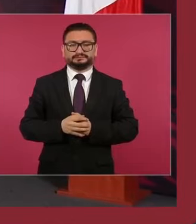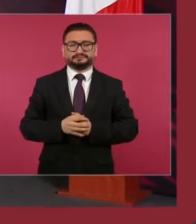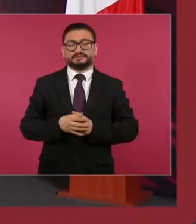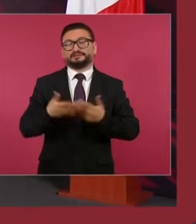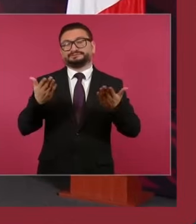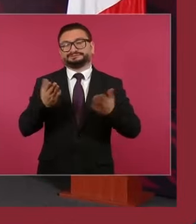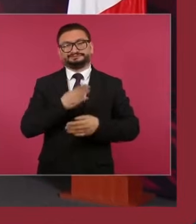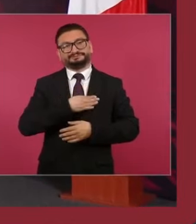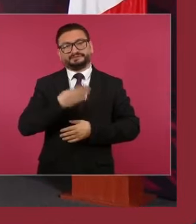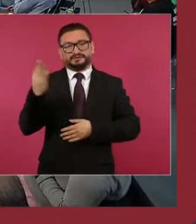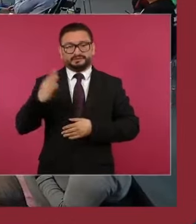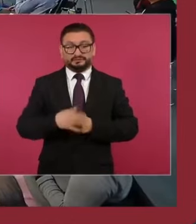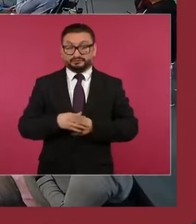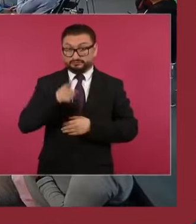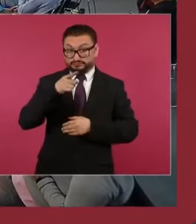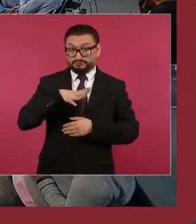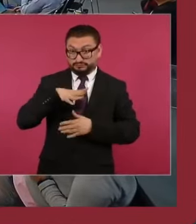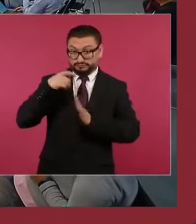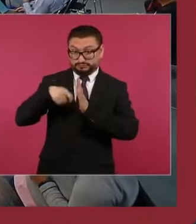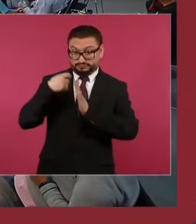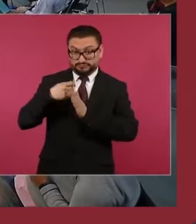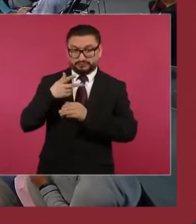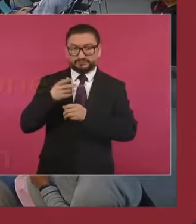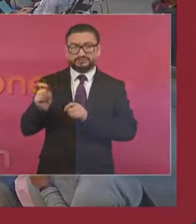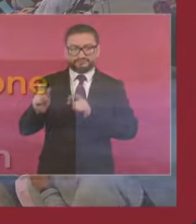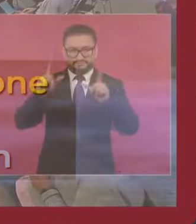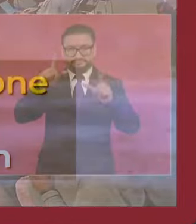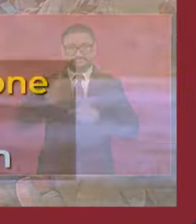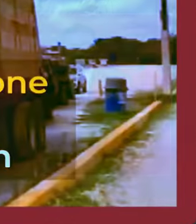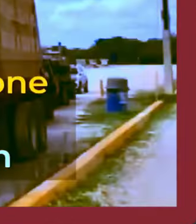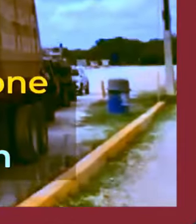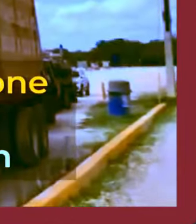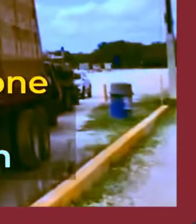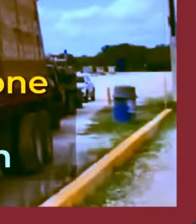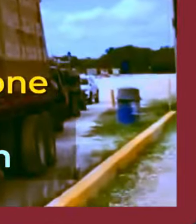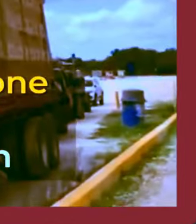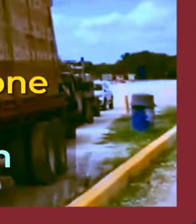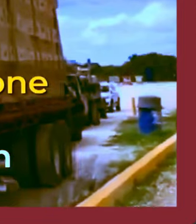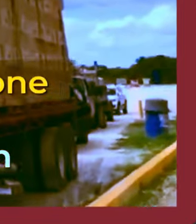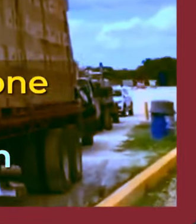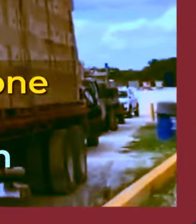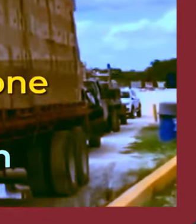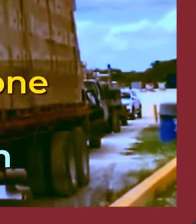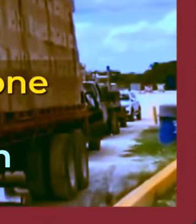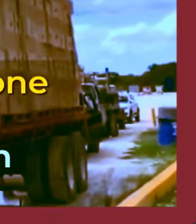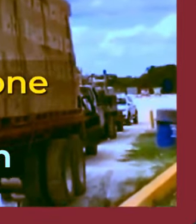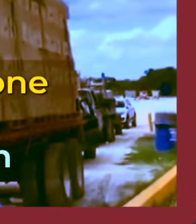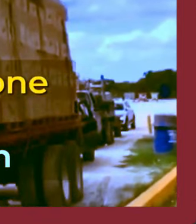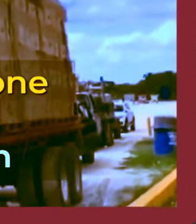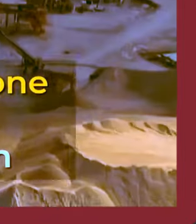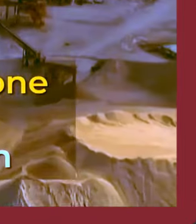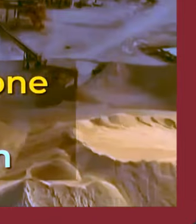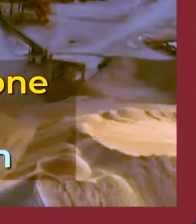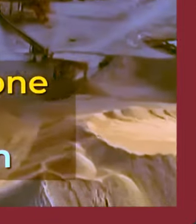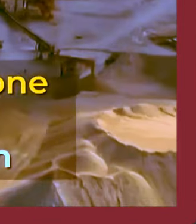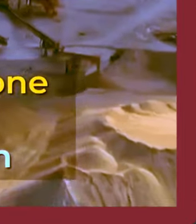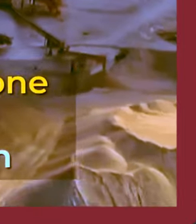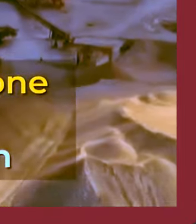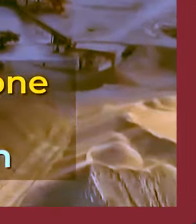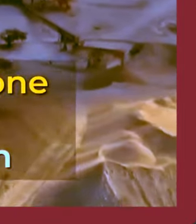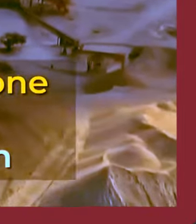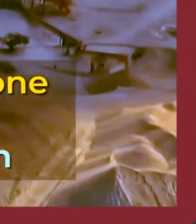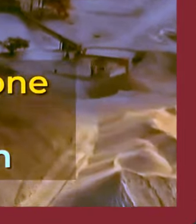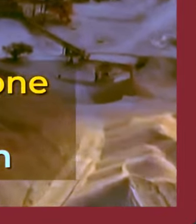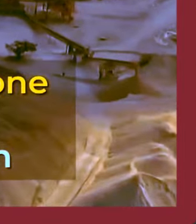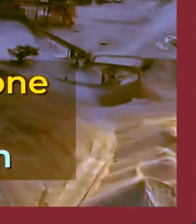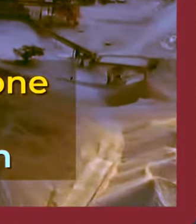Pero bueno, ¿tienes el video? A ver, pon. La Procuraduría Federal de Protección al Ambiente, Profepa, realizó